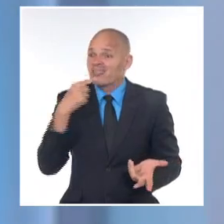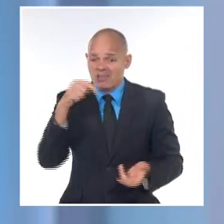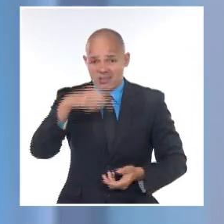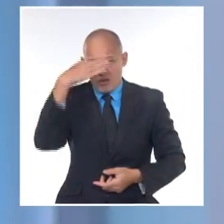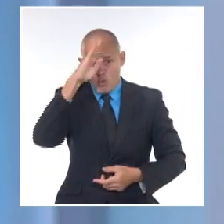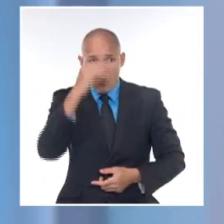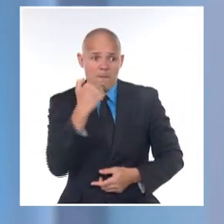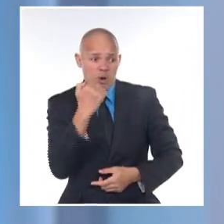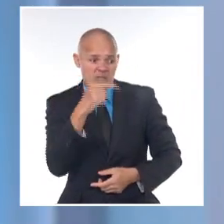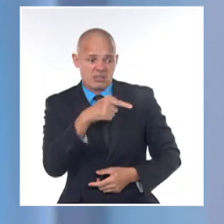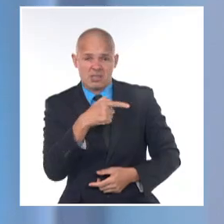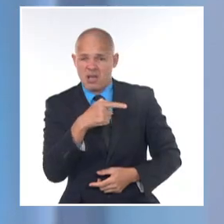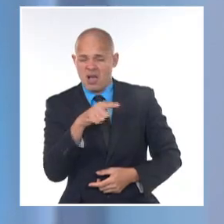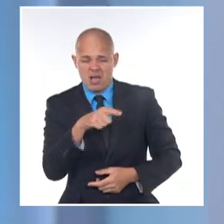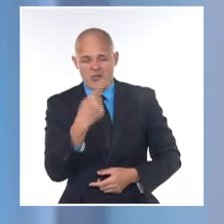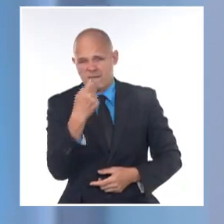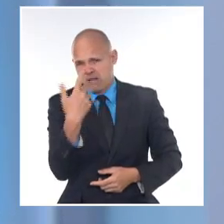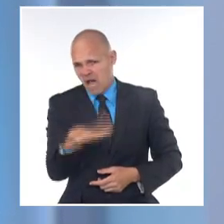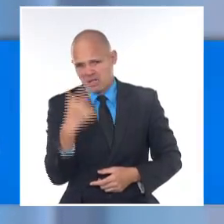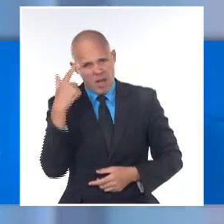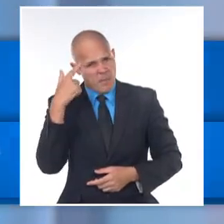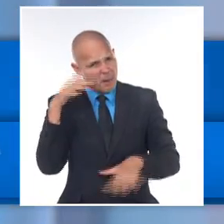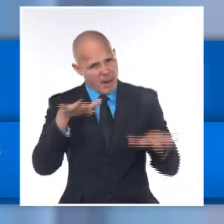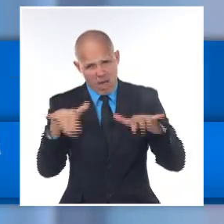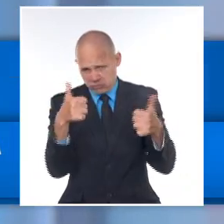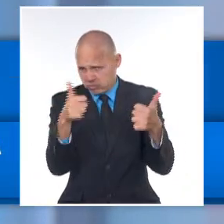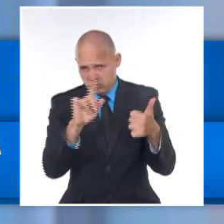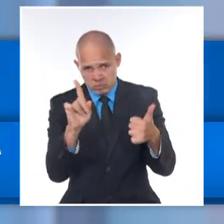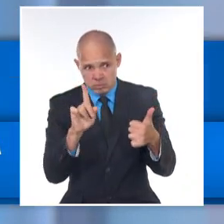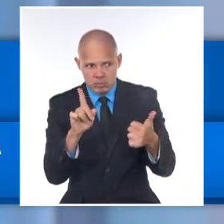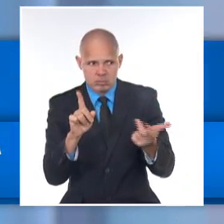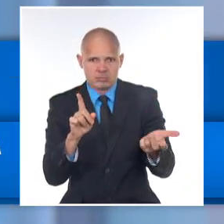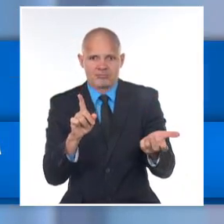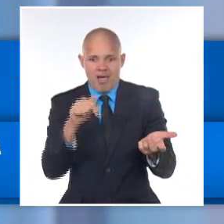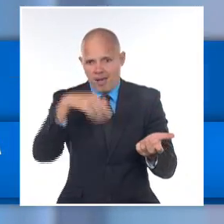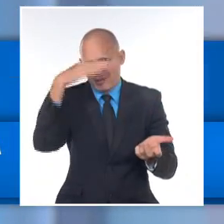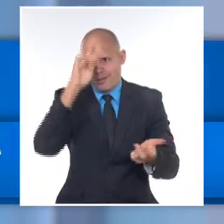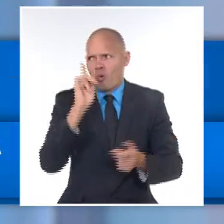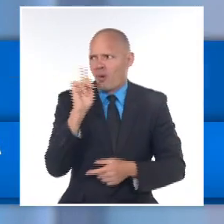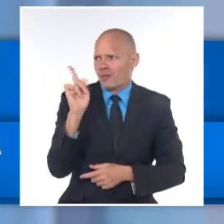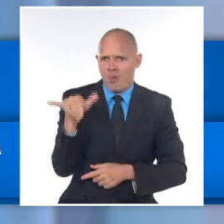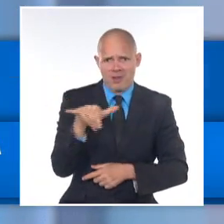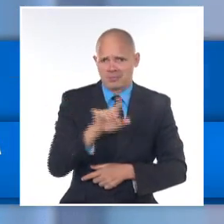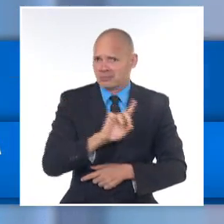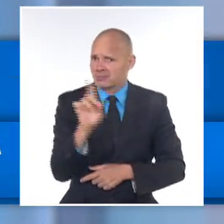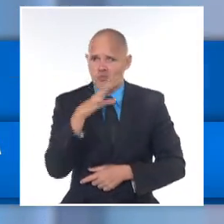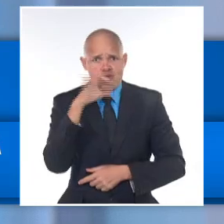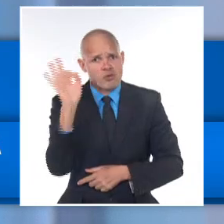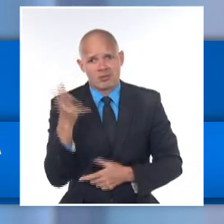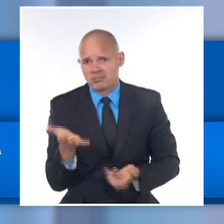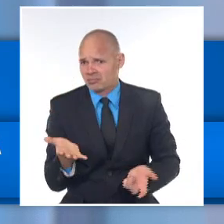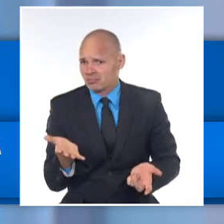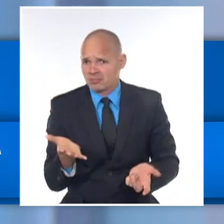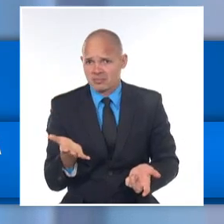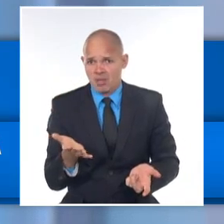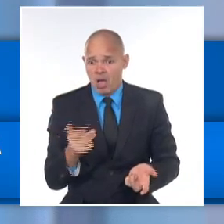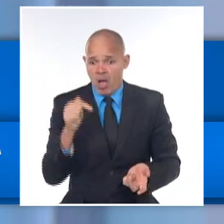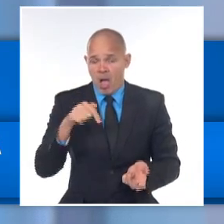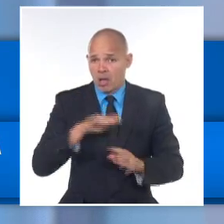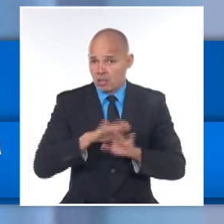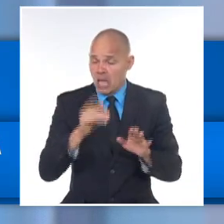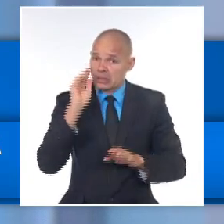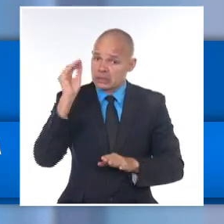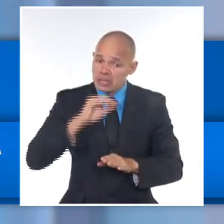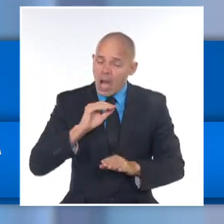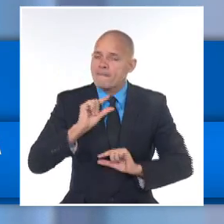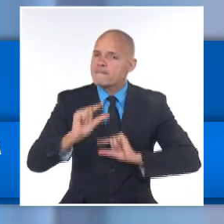agentes de la autoridad es lo que impide que nosotros realicemos conducta como esa. Nuestras fuerzas están preparadas para hacer, como hemos dicho, un uso progresivo de